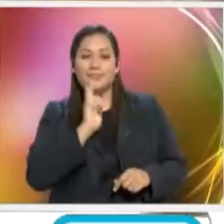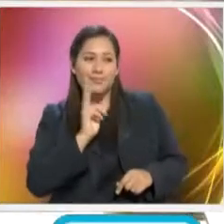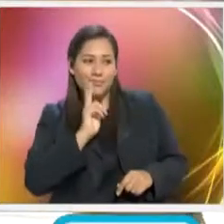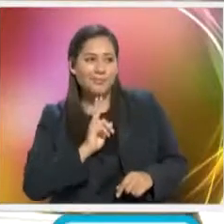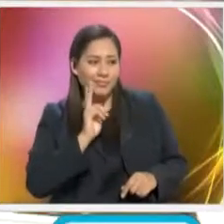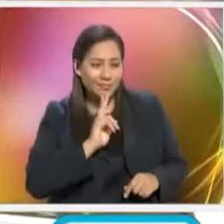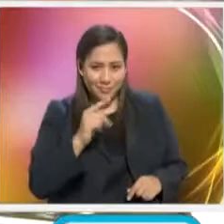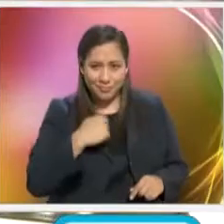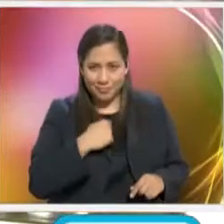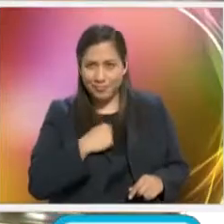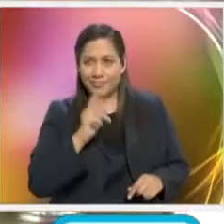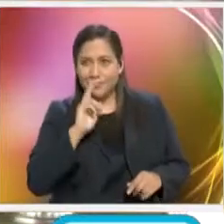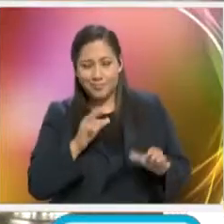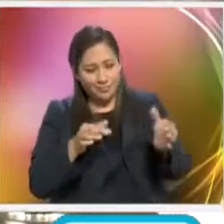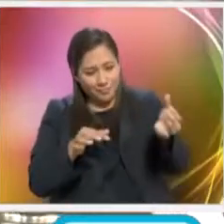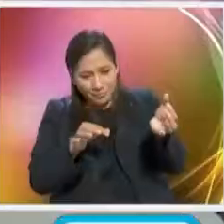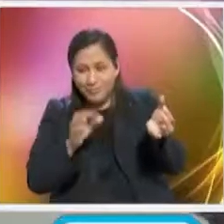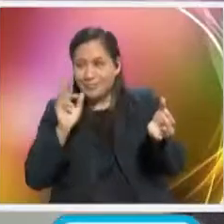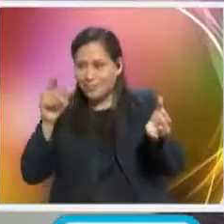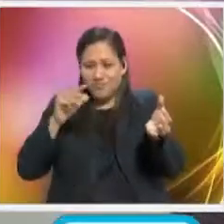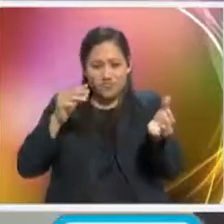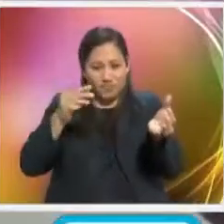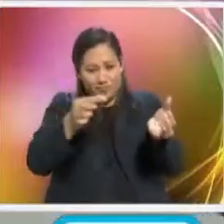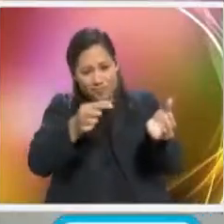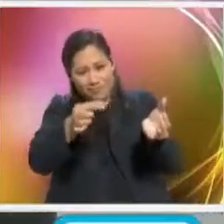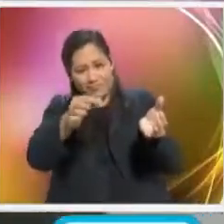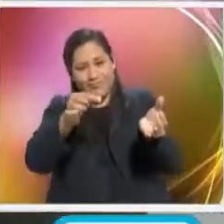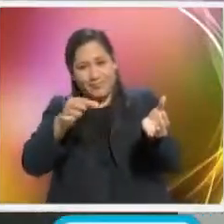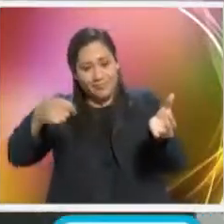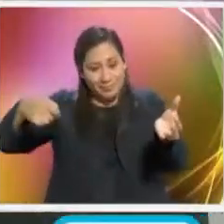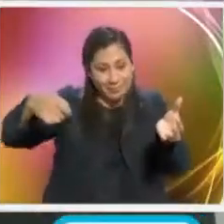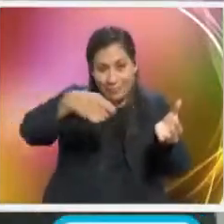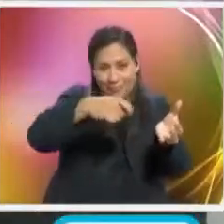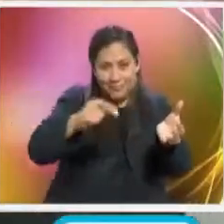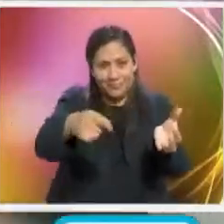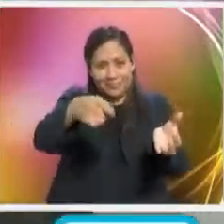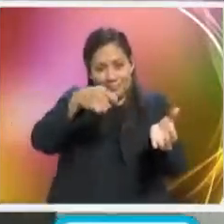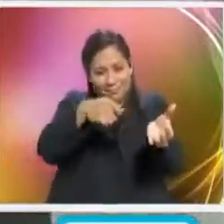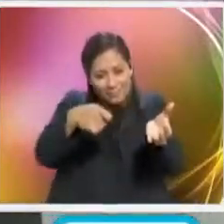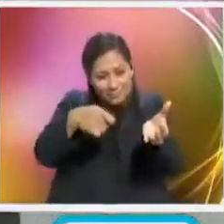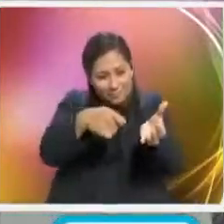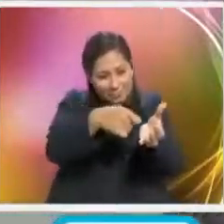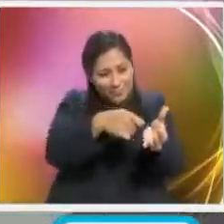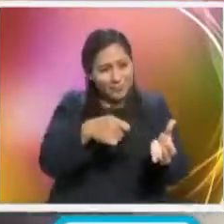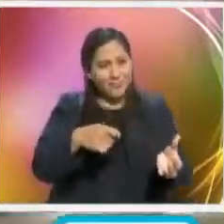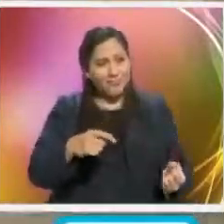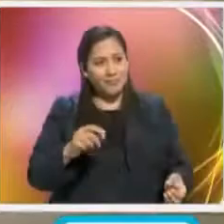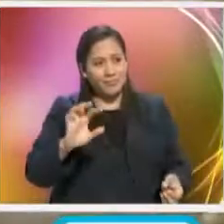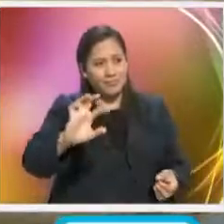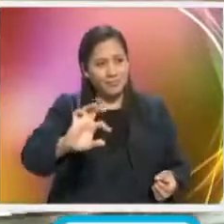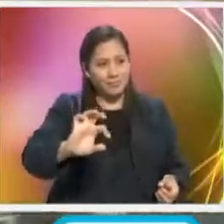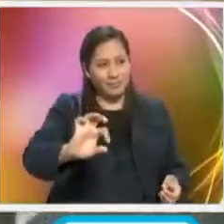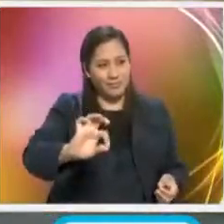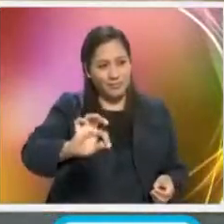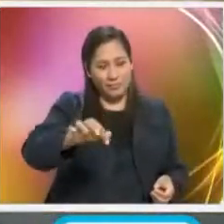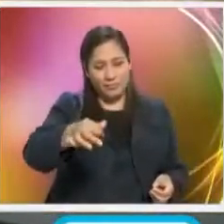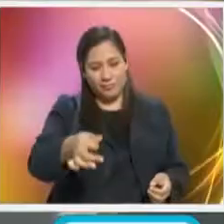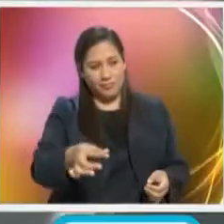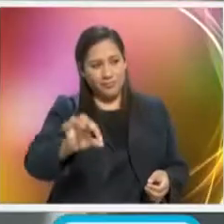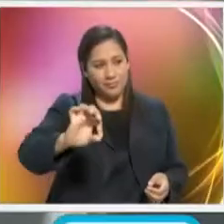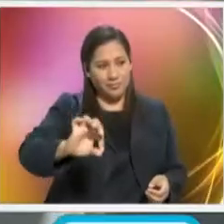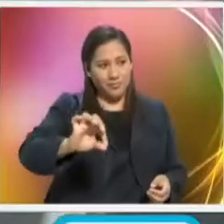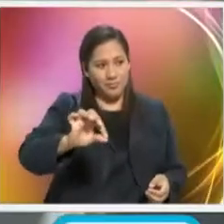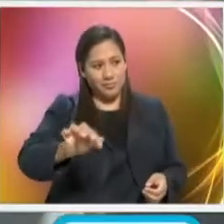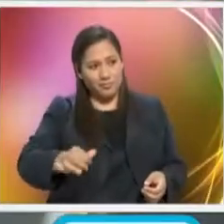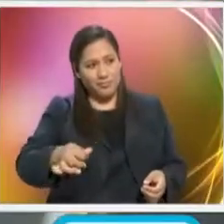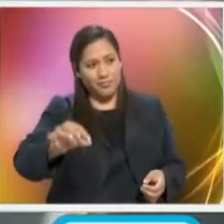ver te si es va. cierto. Chuequito, como dice Sí, el así como de chef. ladito. Nos lo metes, le das unas vueltecitas. Ahí va. A ver, échale. Ahí, dale